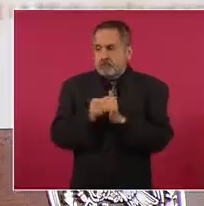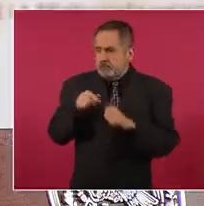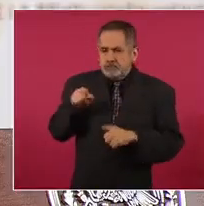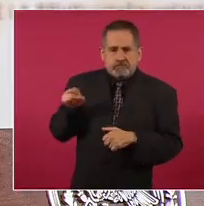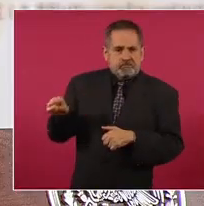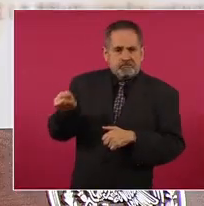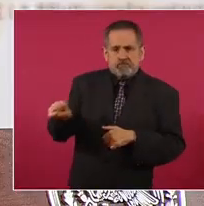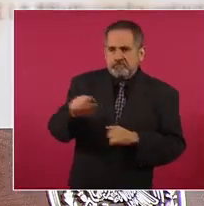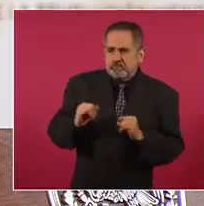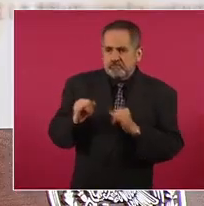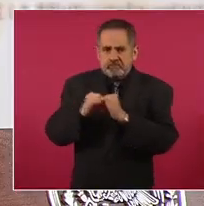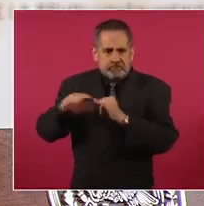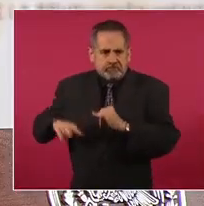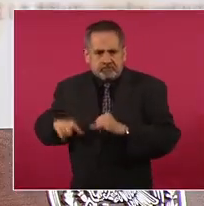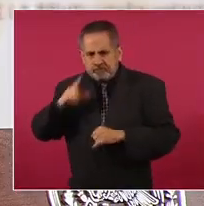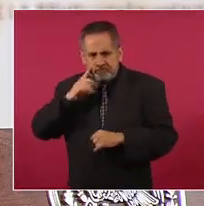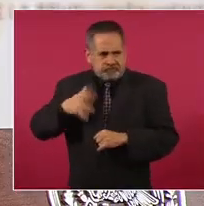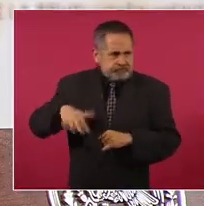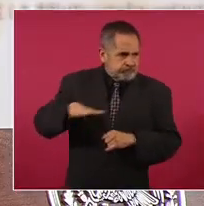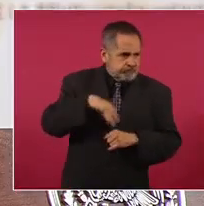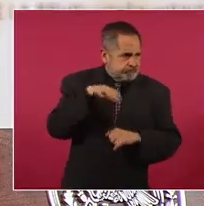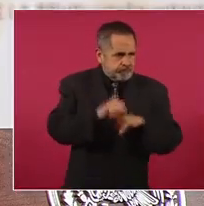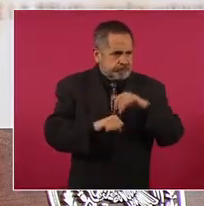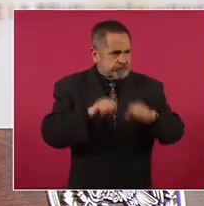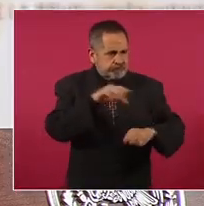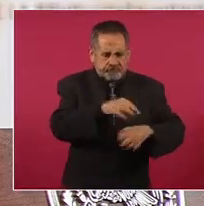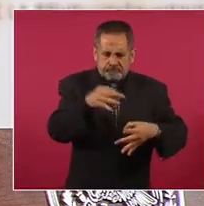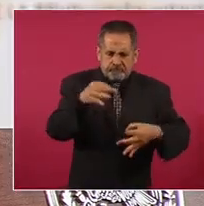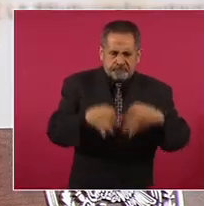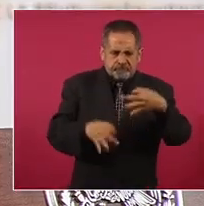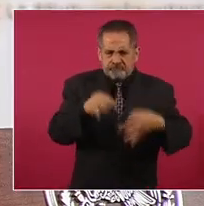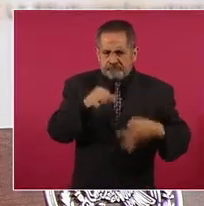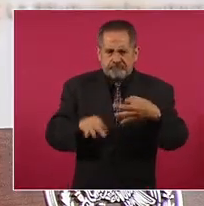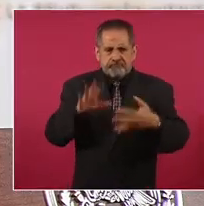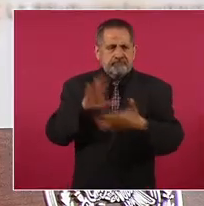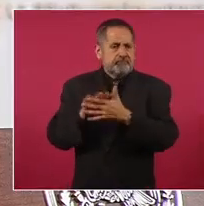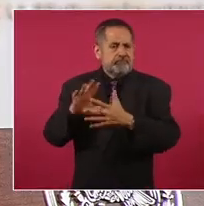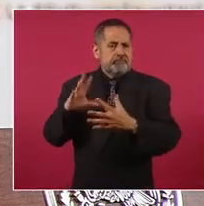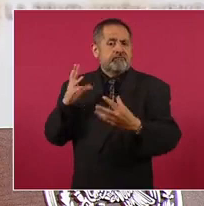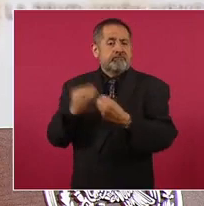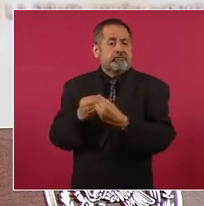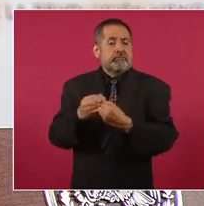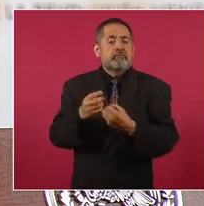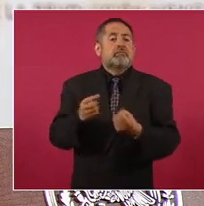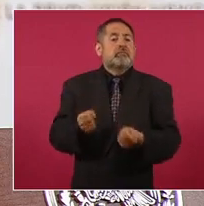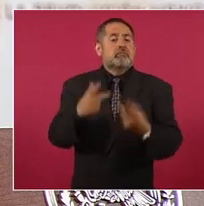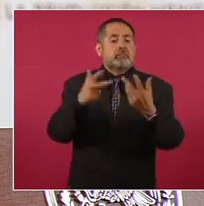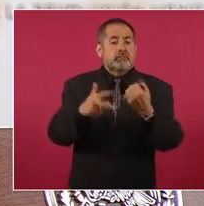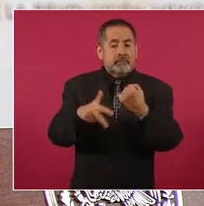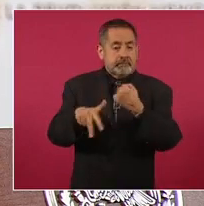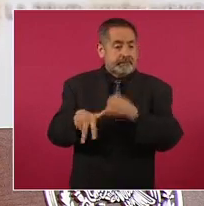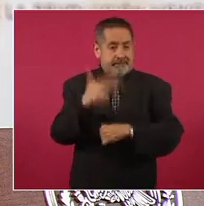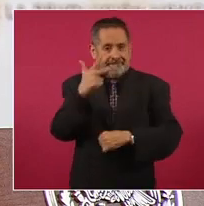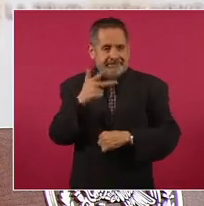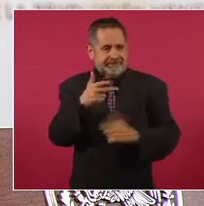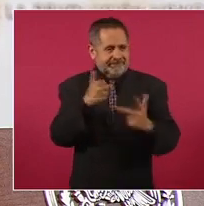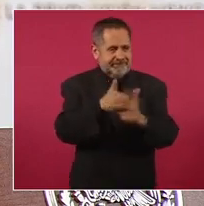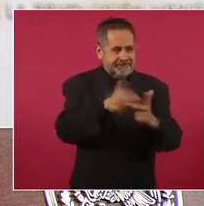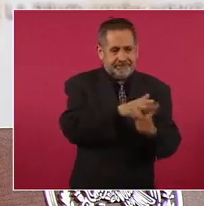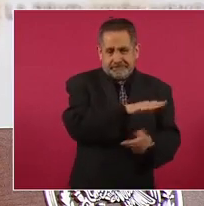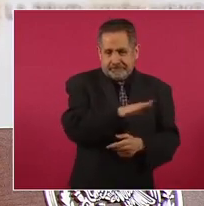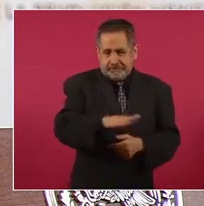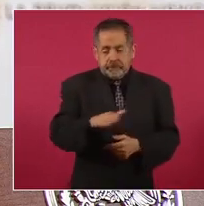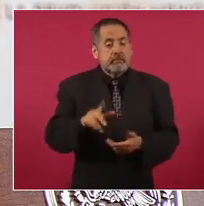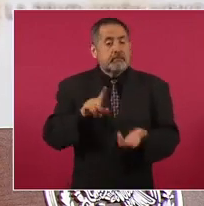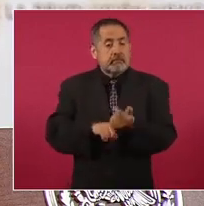las instituciones del gobierno federal, en este año los 13 casos que se han registrado, no solamente hay 32